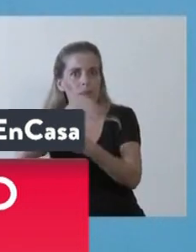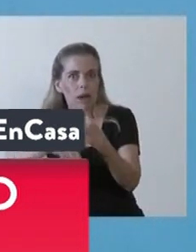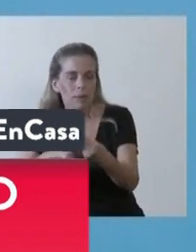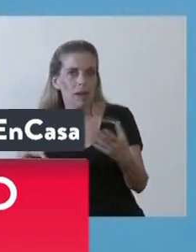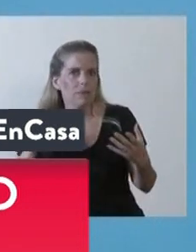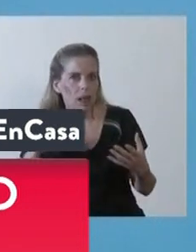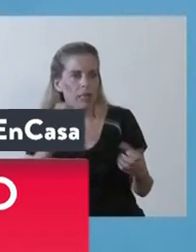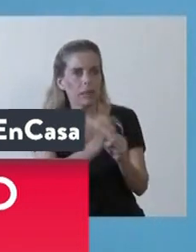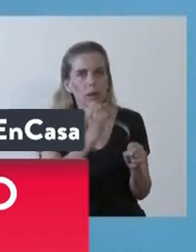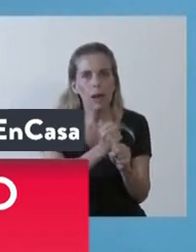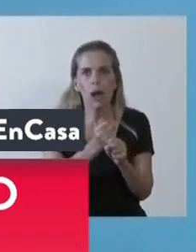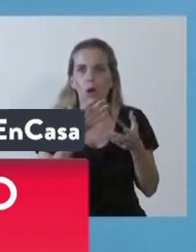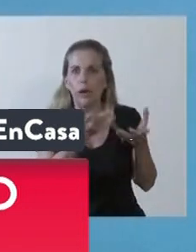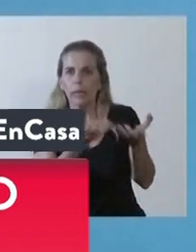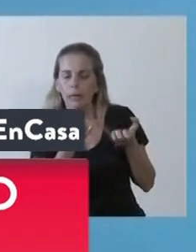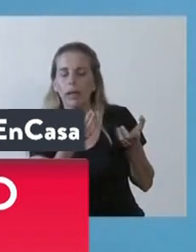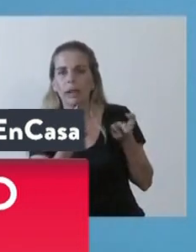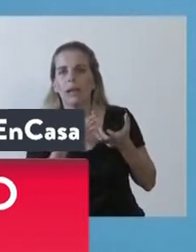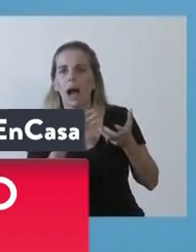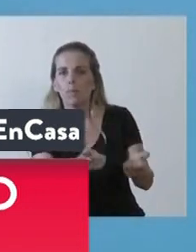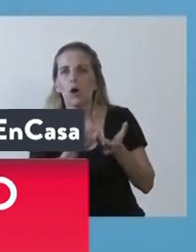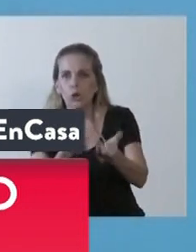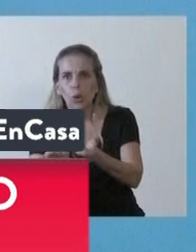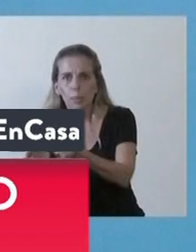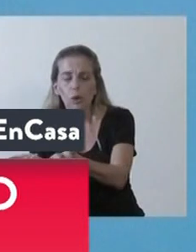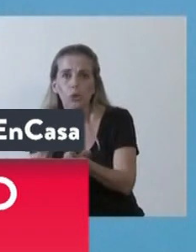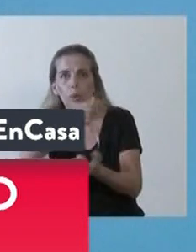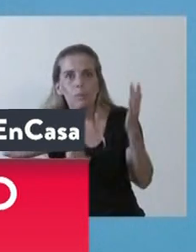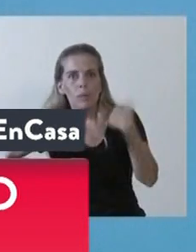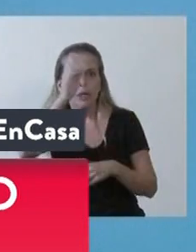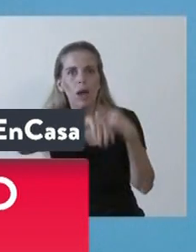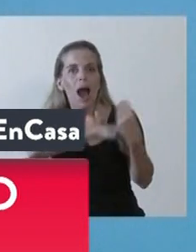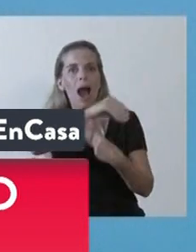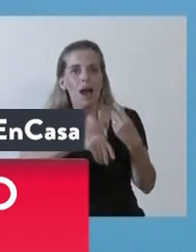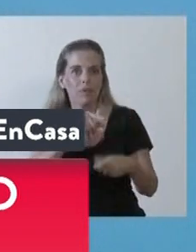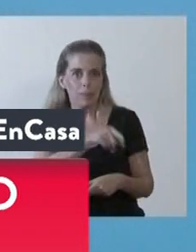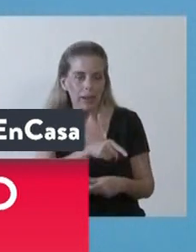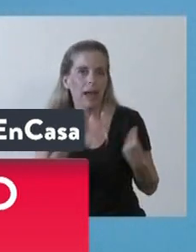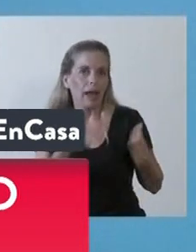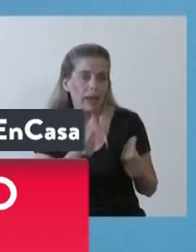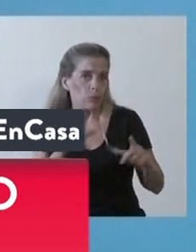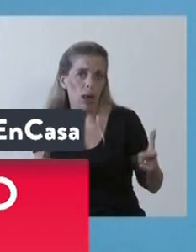Estado iba a pagar por cada unidad, es decir, por cada litro y medio de aceite,